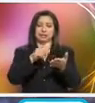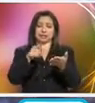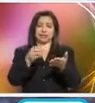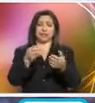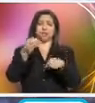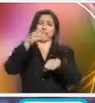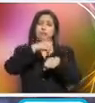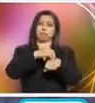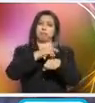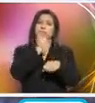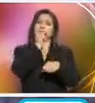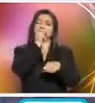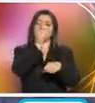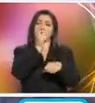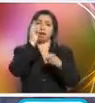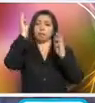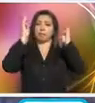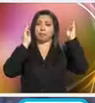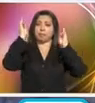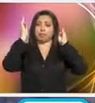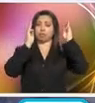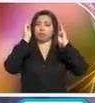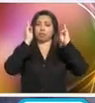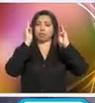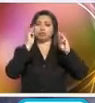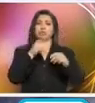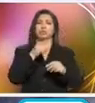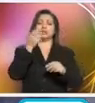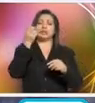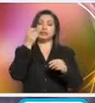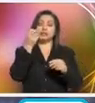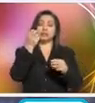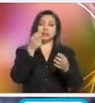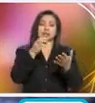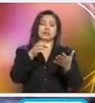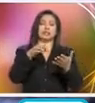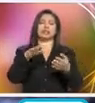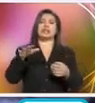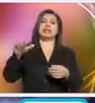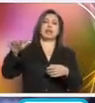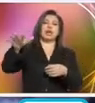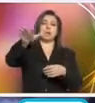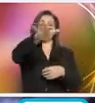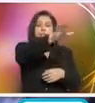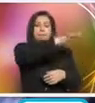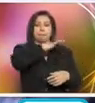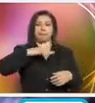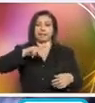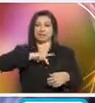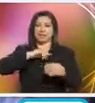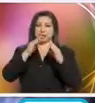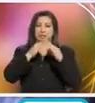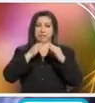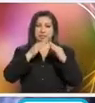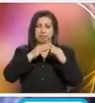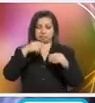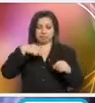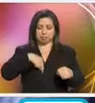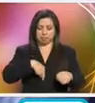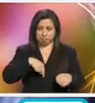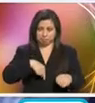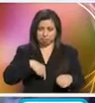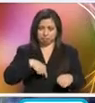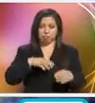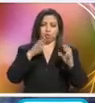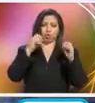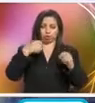museo, lo que va a hacer Google Maps es traerme esos museos que se encuentren en un radio específico a cierta distancia. Entonces, en este caso pueden ver